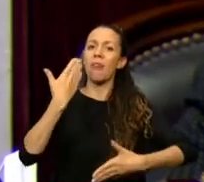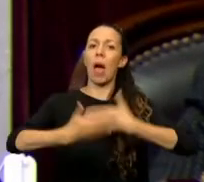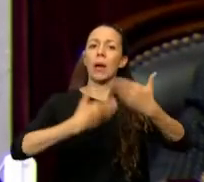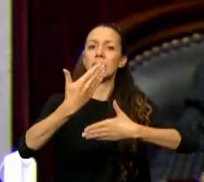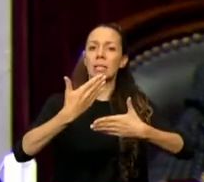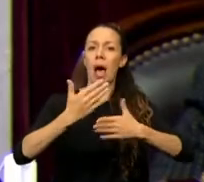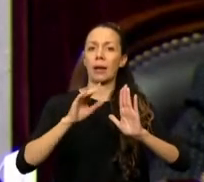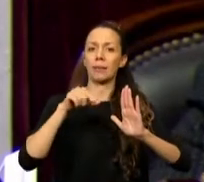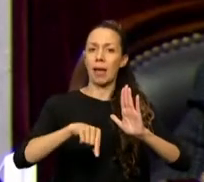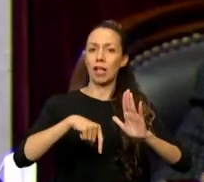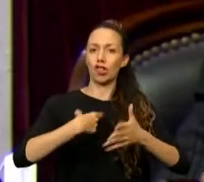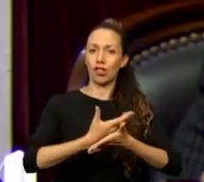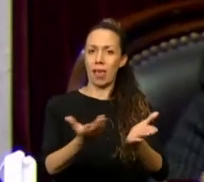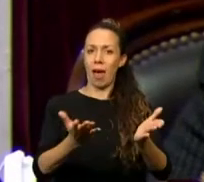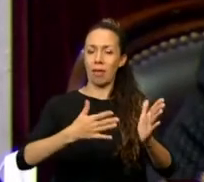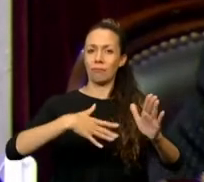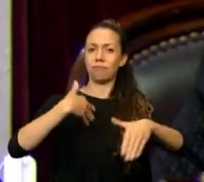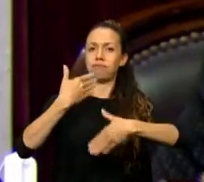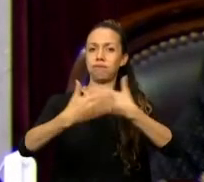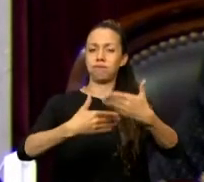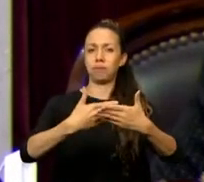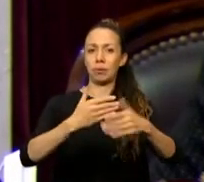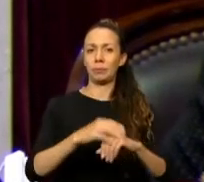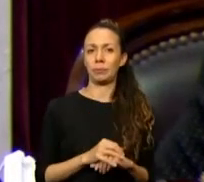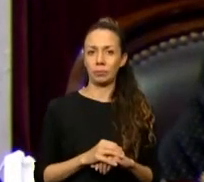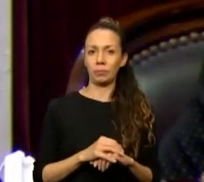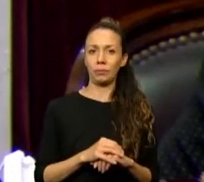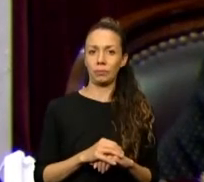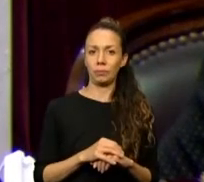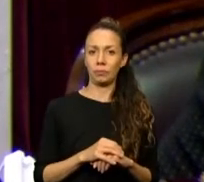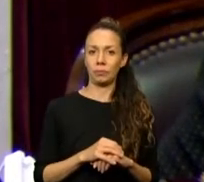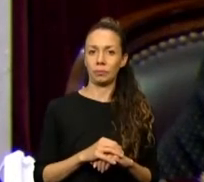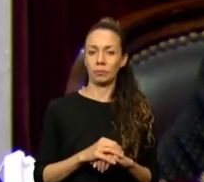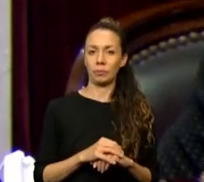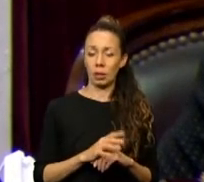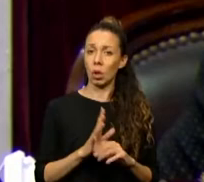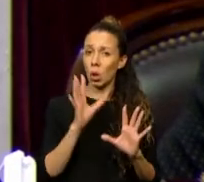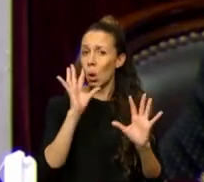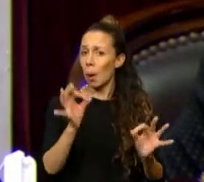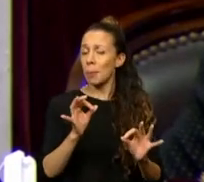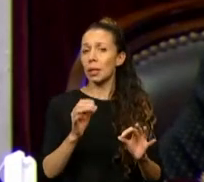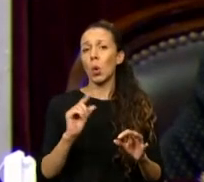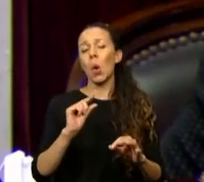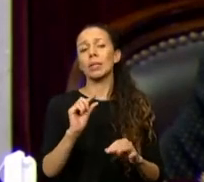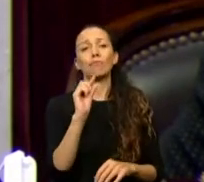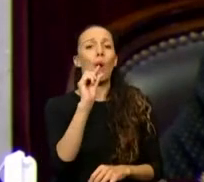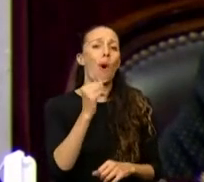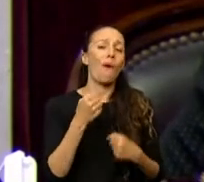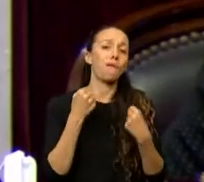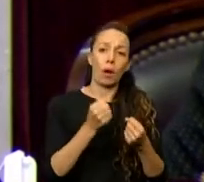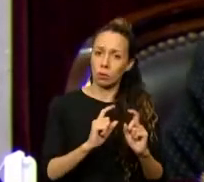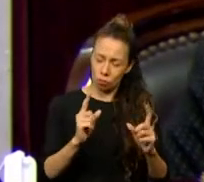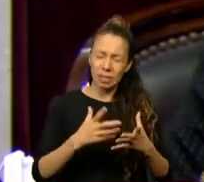sociedad, nos permiten, por supuesto, con no poco esfuerzo, porque conjugar esas